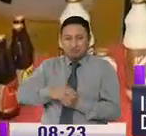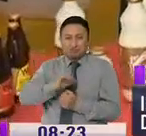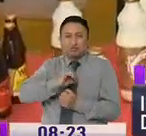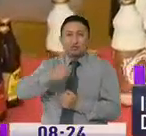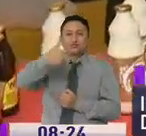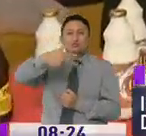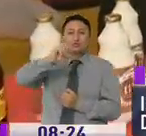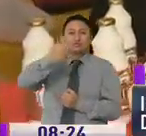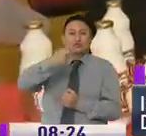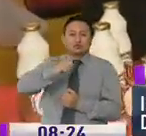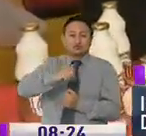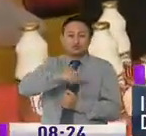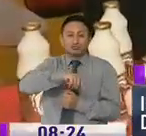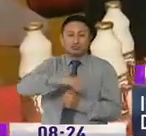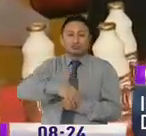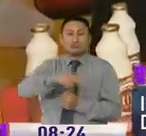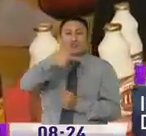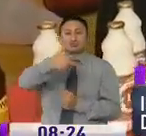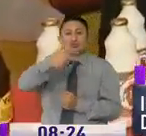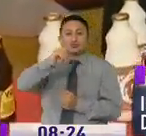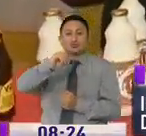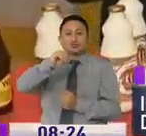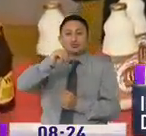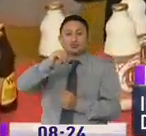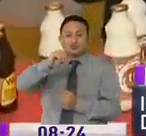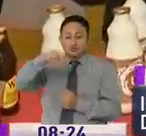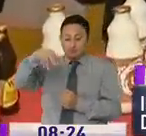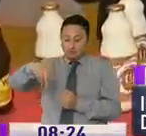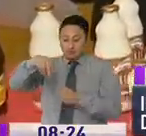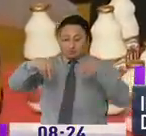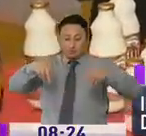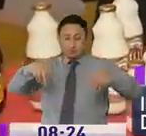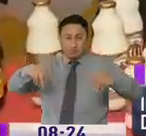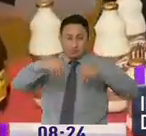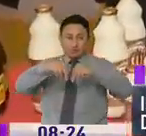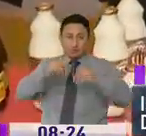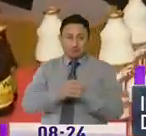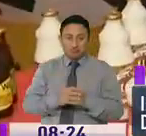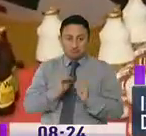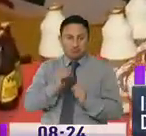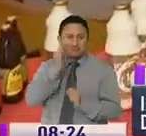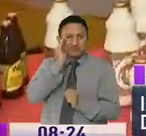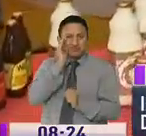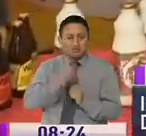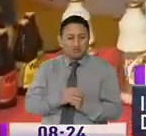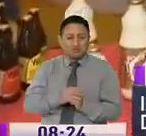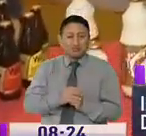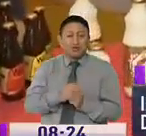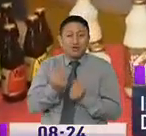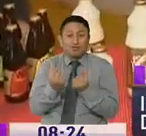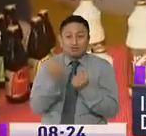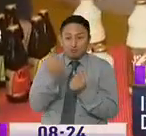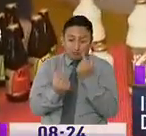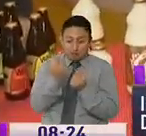chochos. En vez de hacer chochos con chulpi, pueden ser pepas con chochos. Queda súper rico en vez de canguil en una